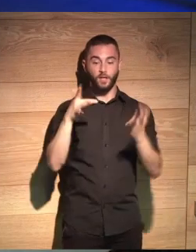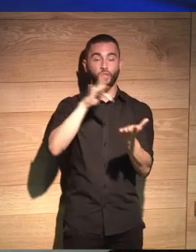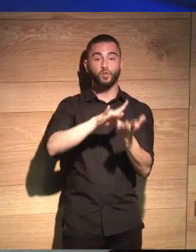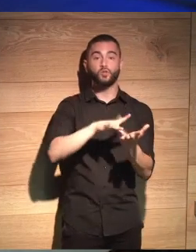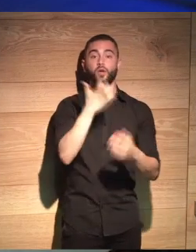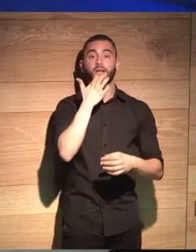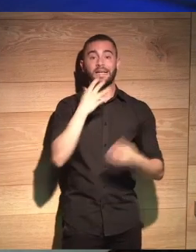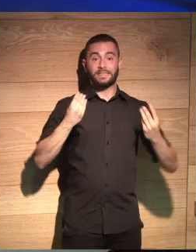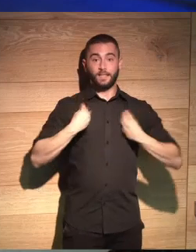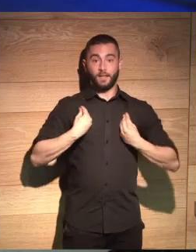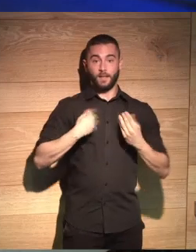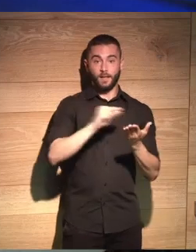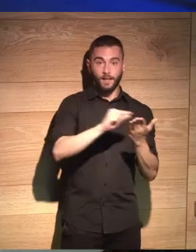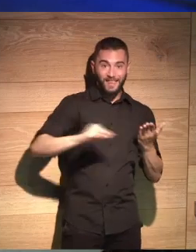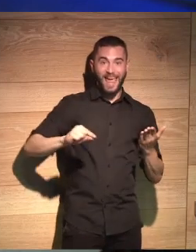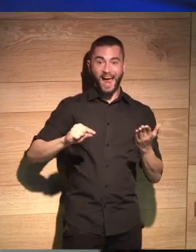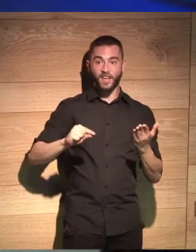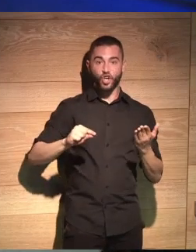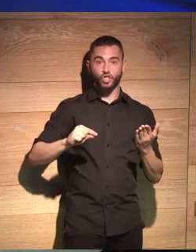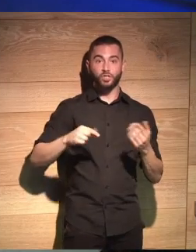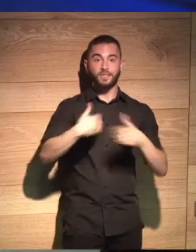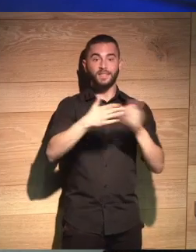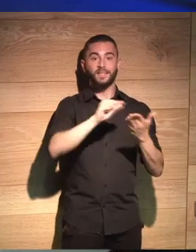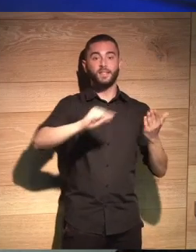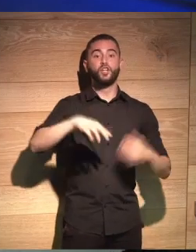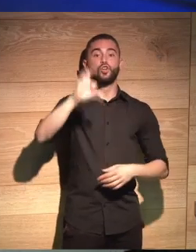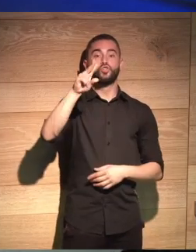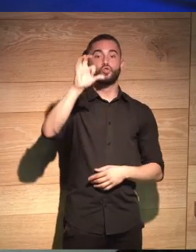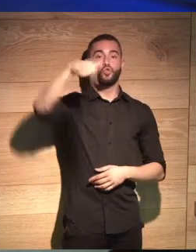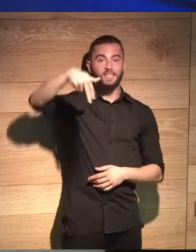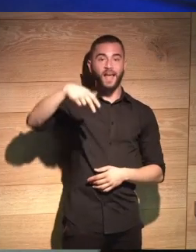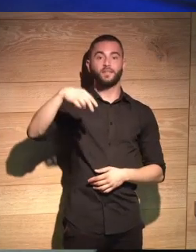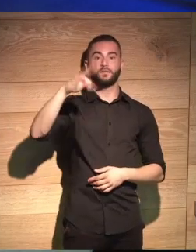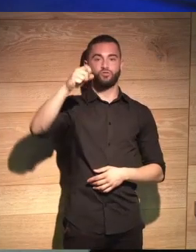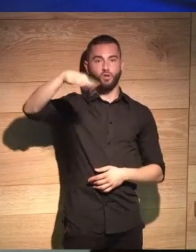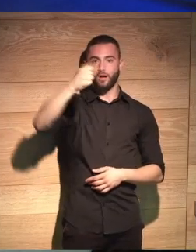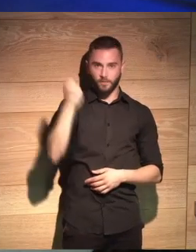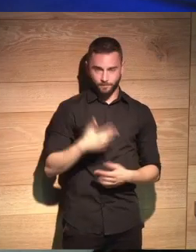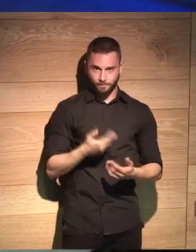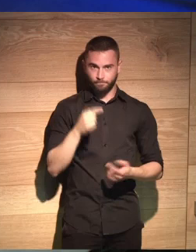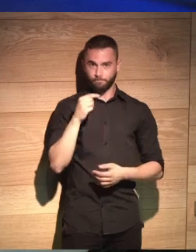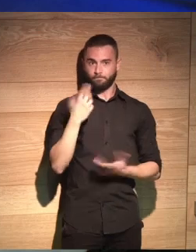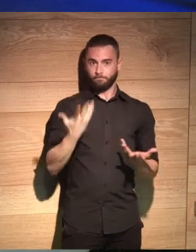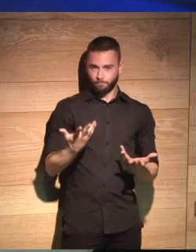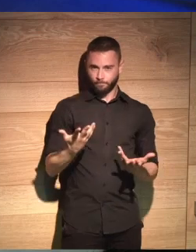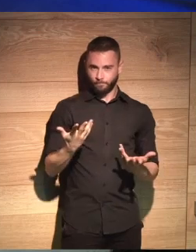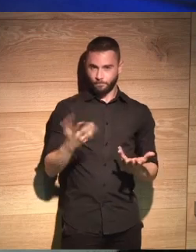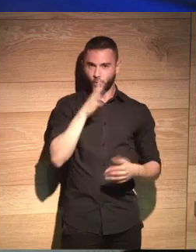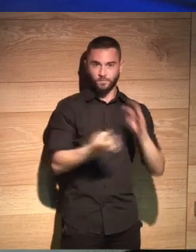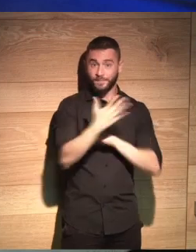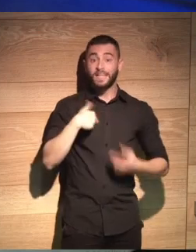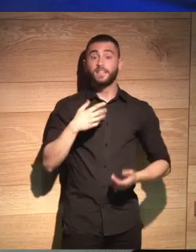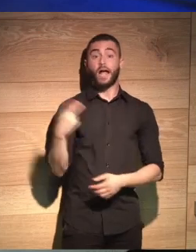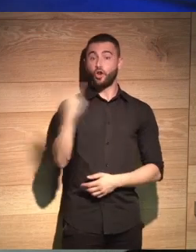de Susan Sontag, Renacida. Entonces, me gustaría plantearos a los dos ¿cuándo